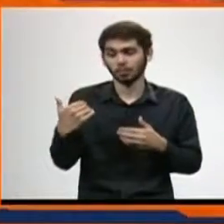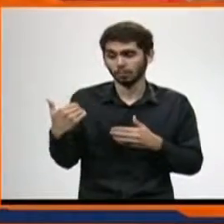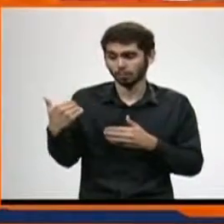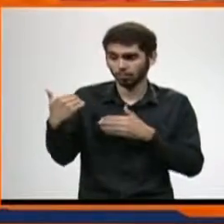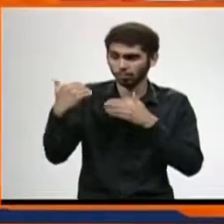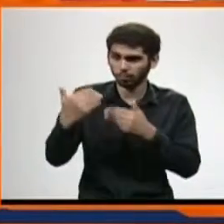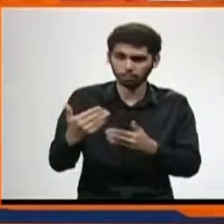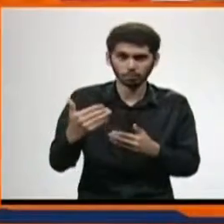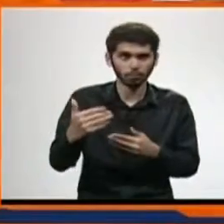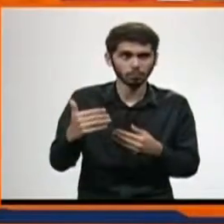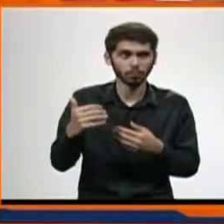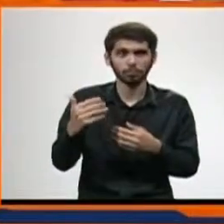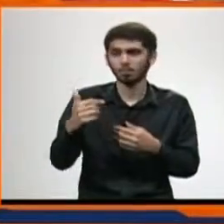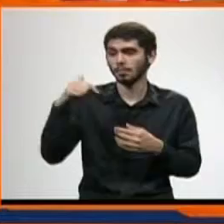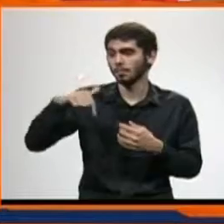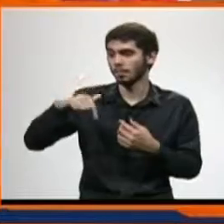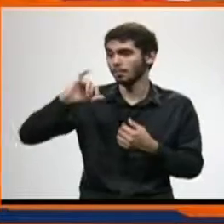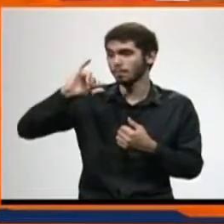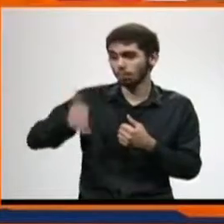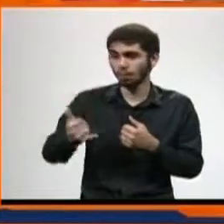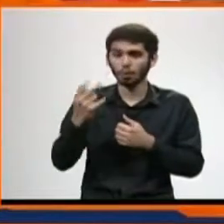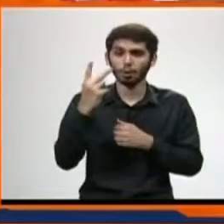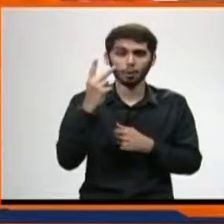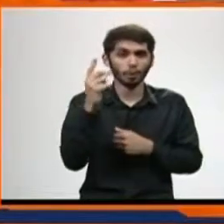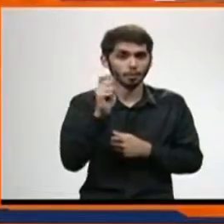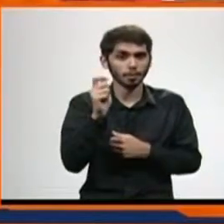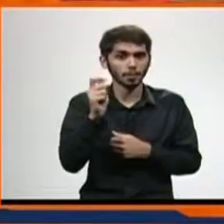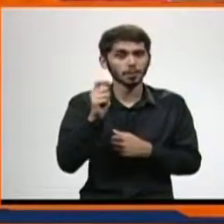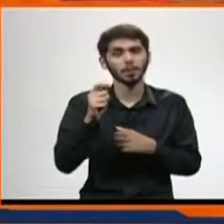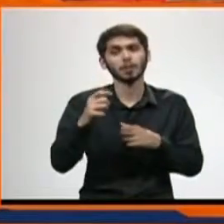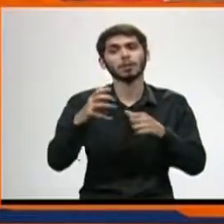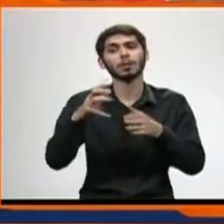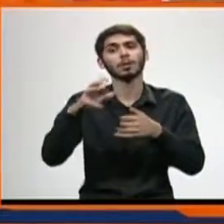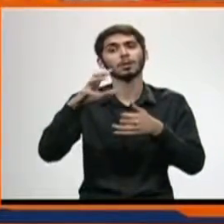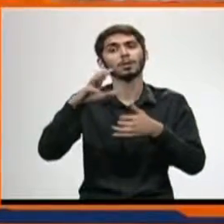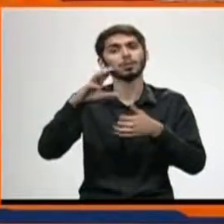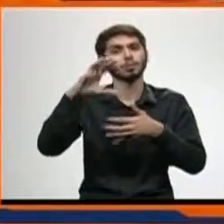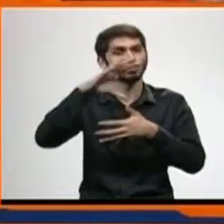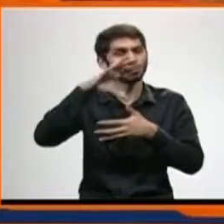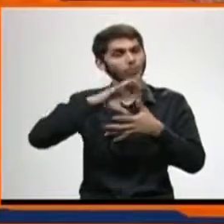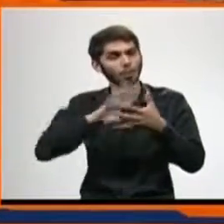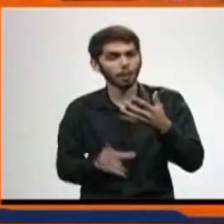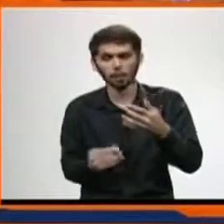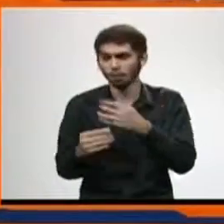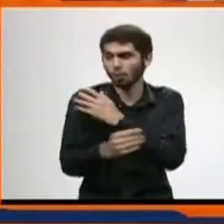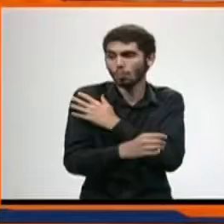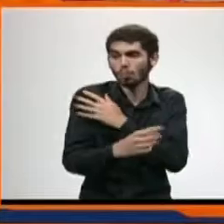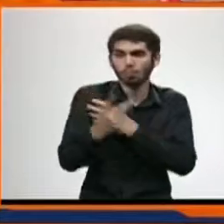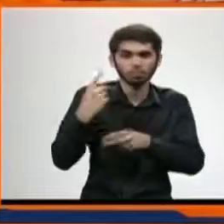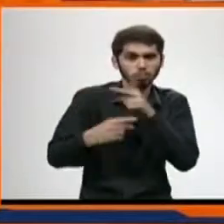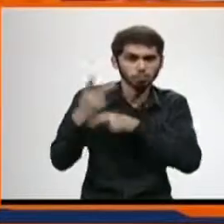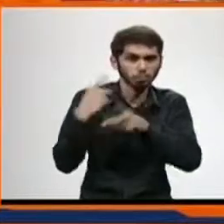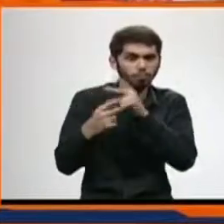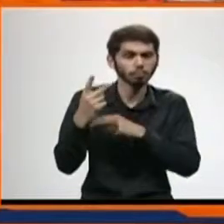de haber eh de haberlo ganado acá dos meses después después de los par suramericano eh Me operaron del hombro una